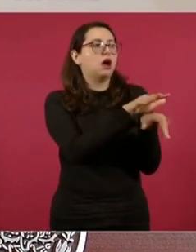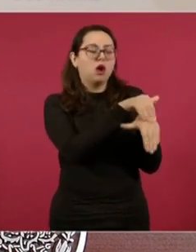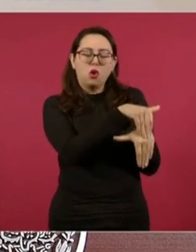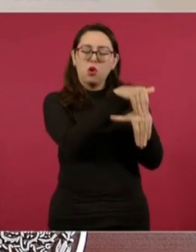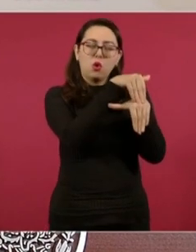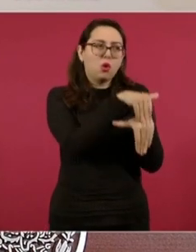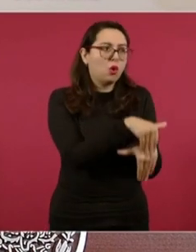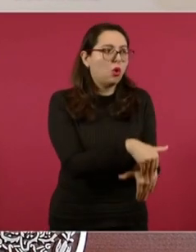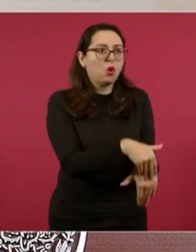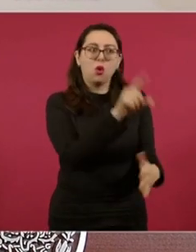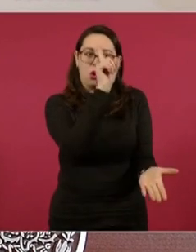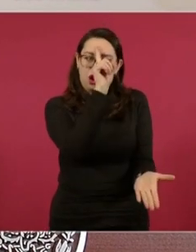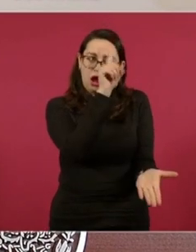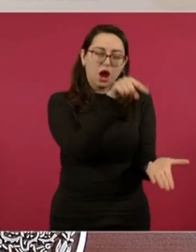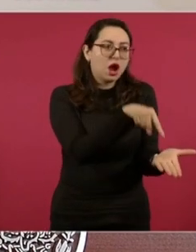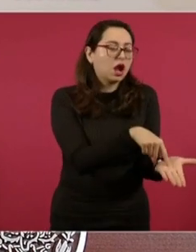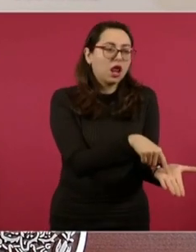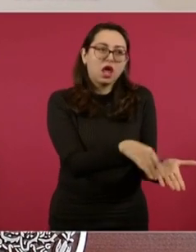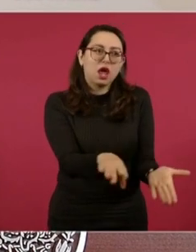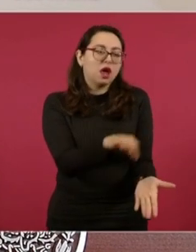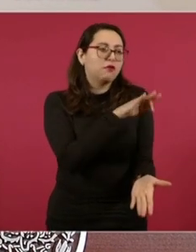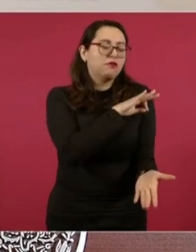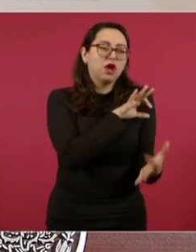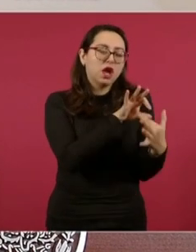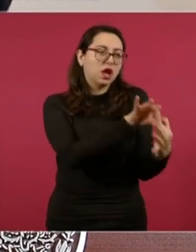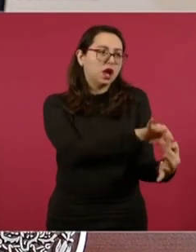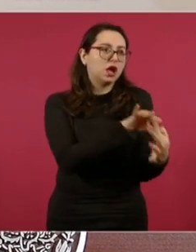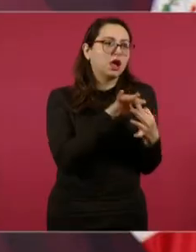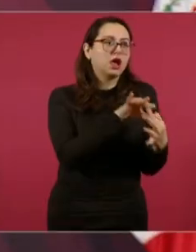Cuando eran las élites